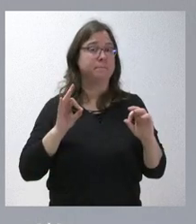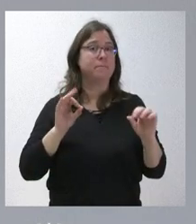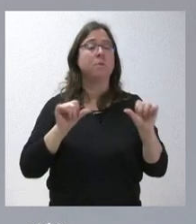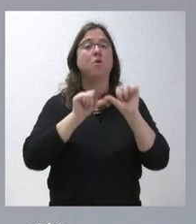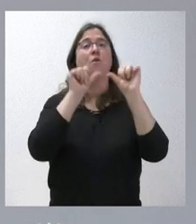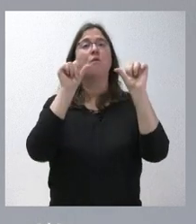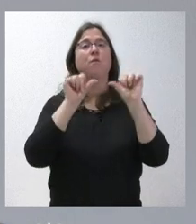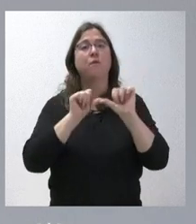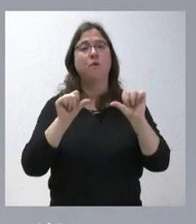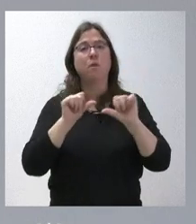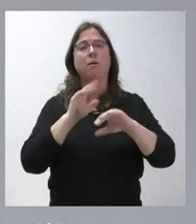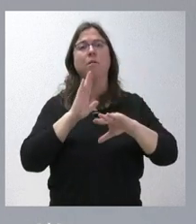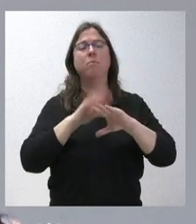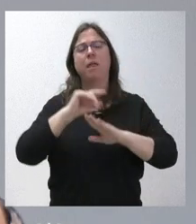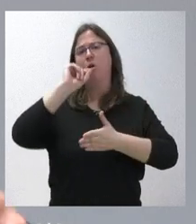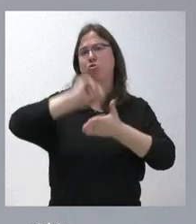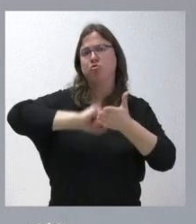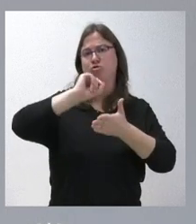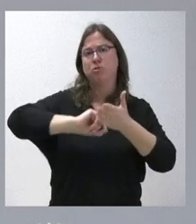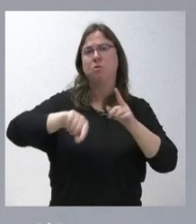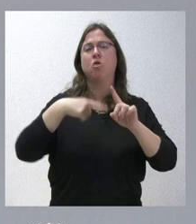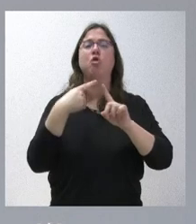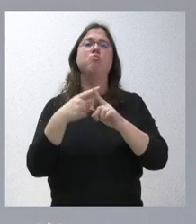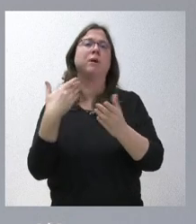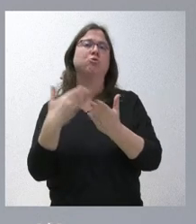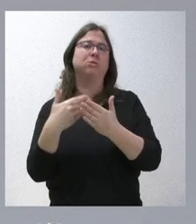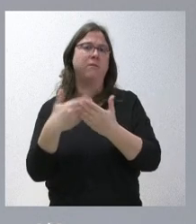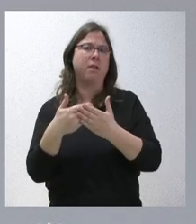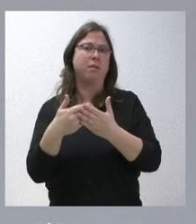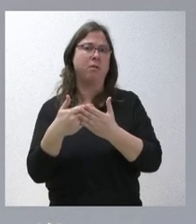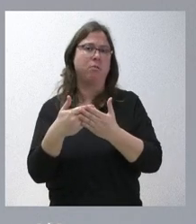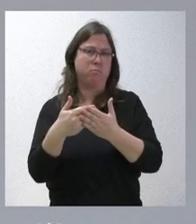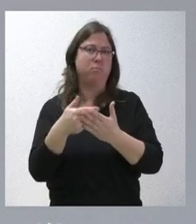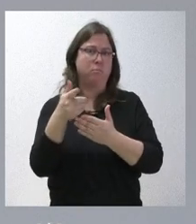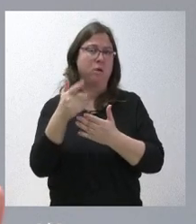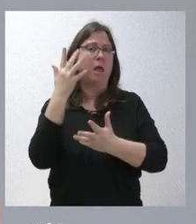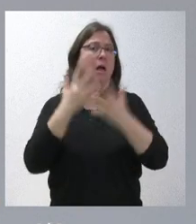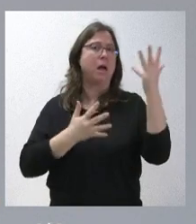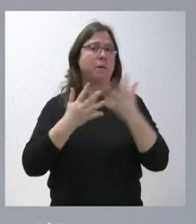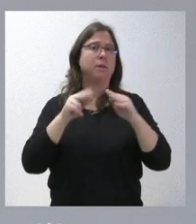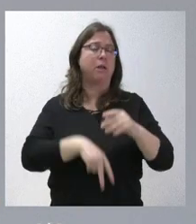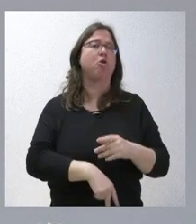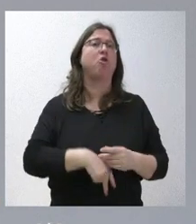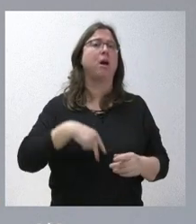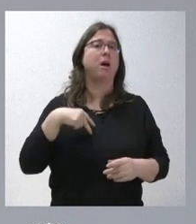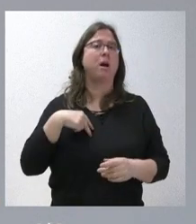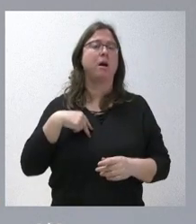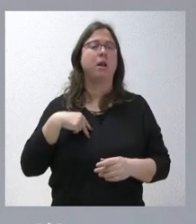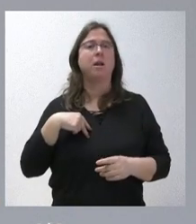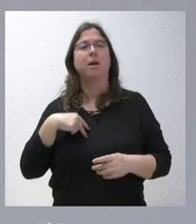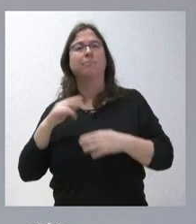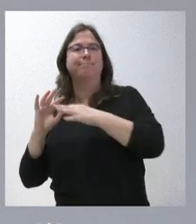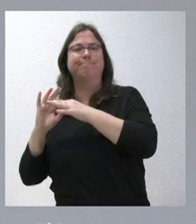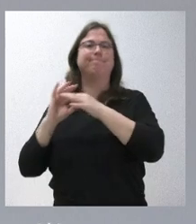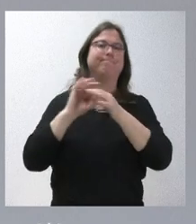de eh contratación y de justificación eh que tienen las administraciones generales están sujetas